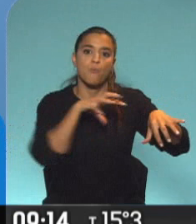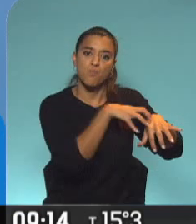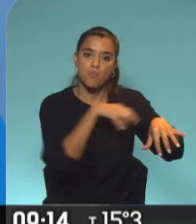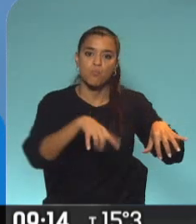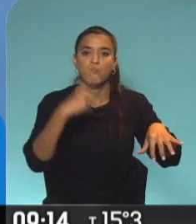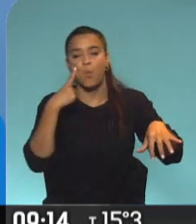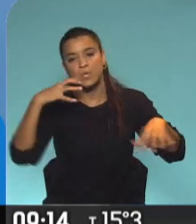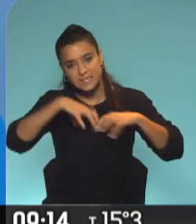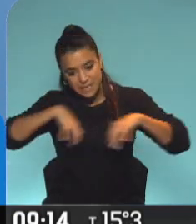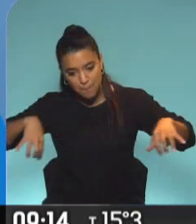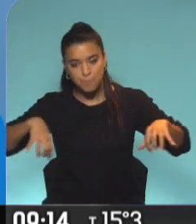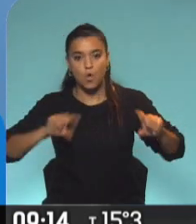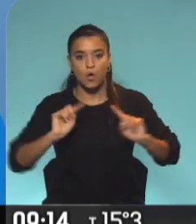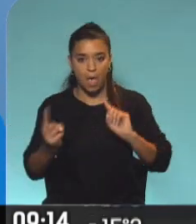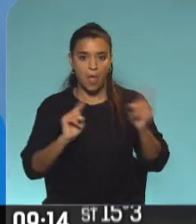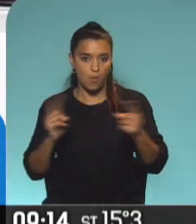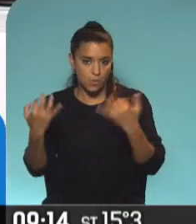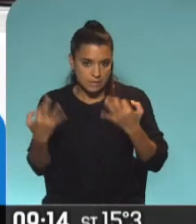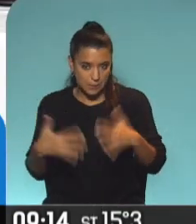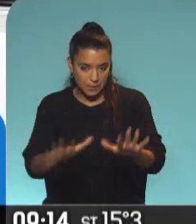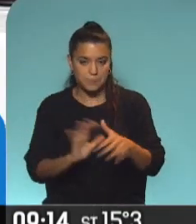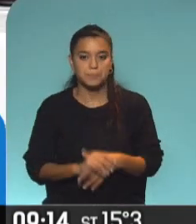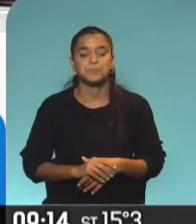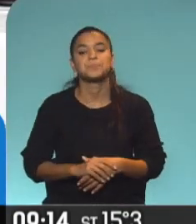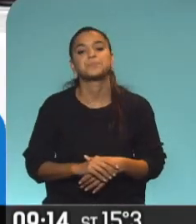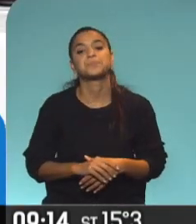a municipio en cada una de las áreas.